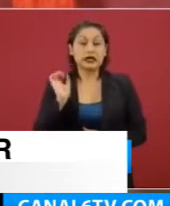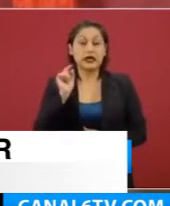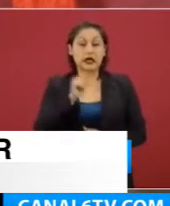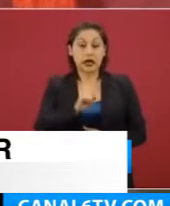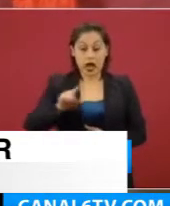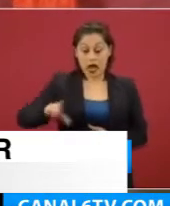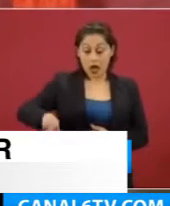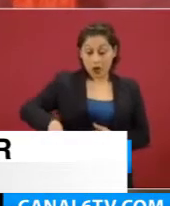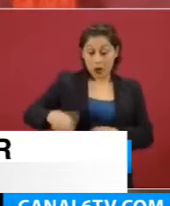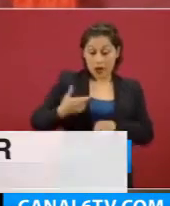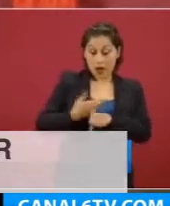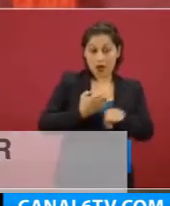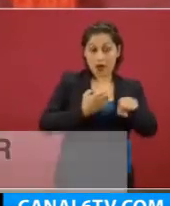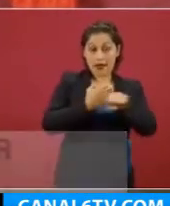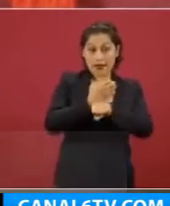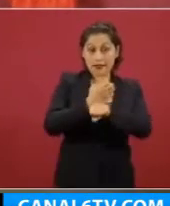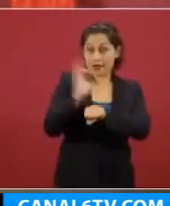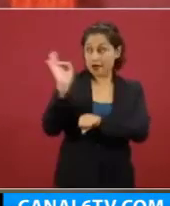constitución